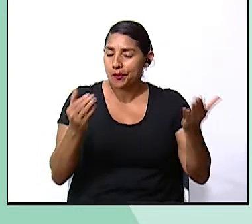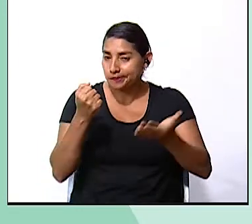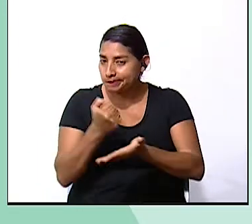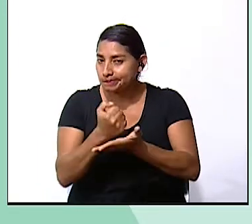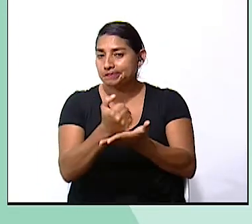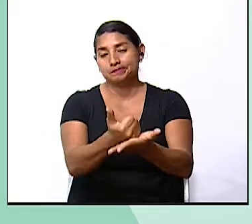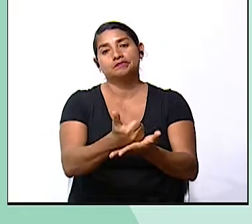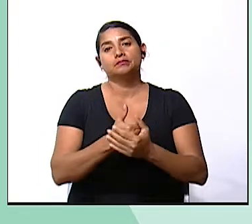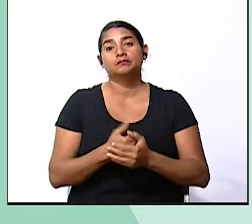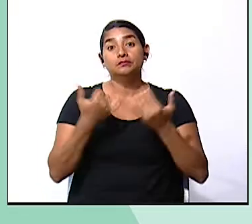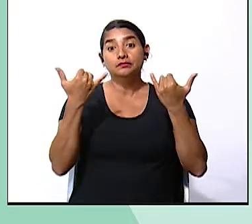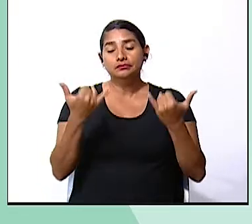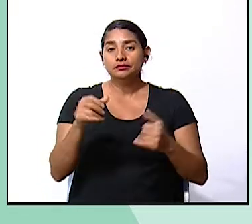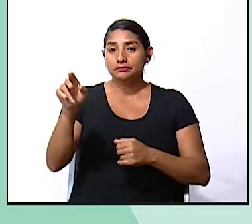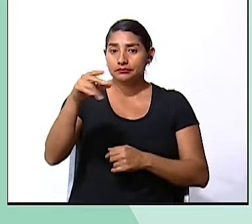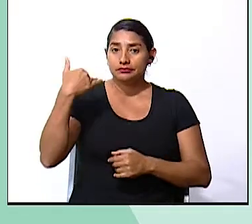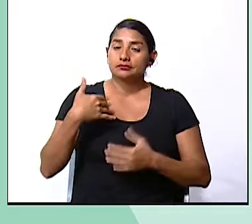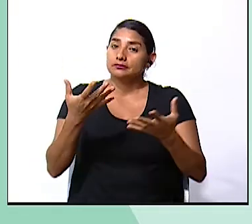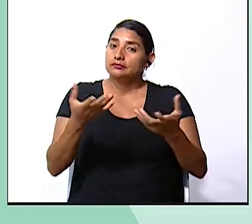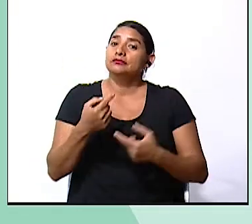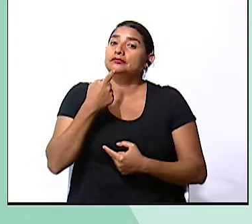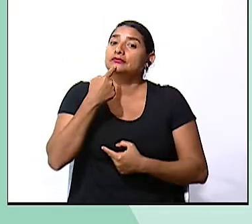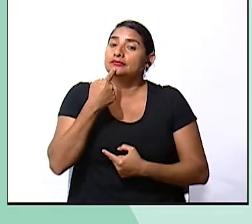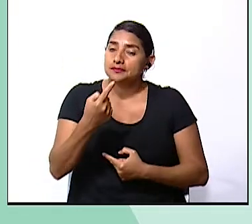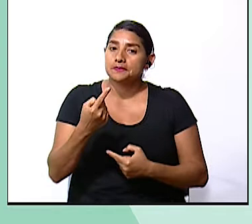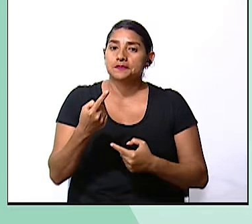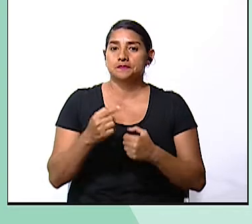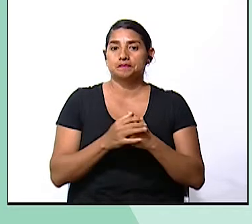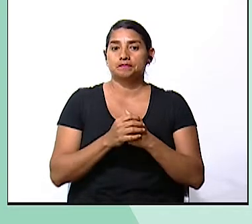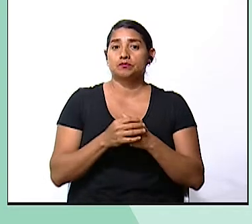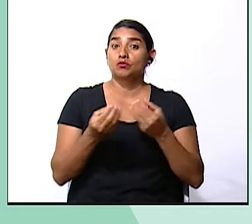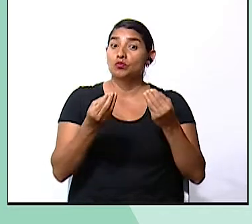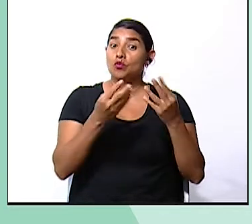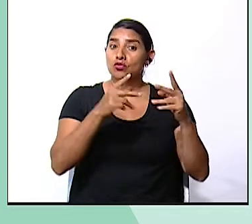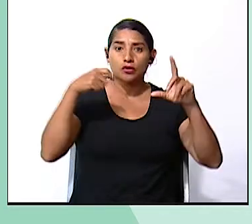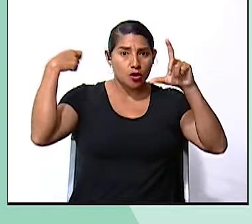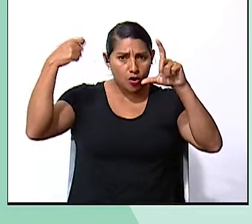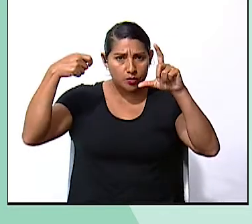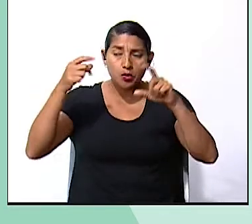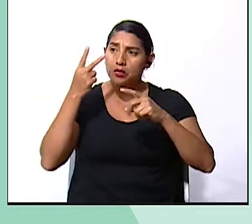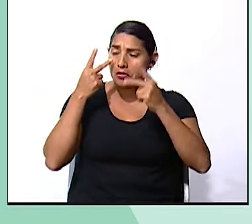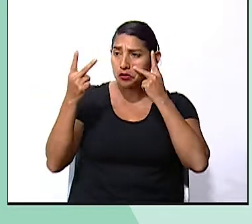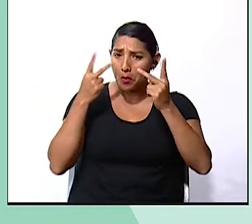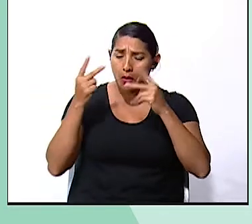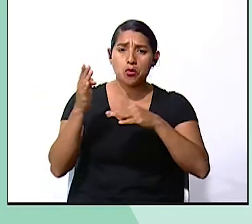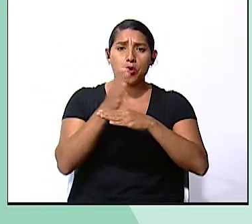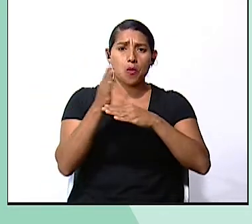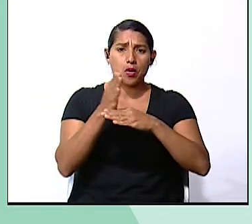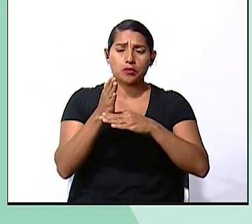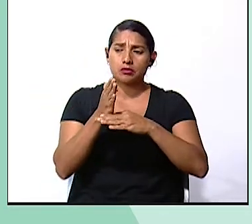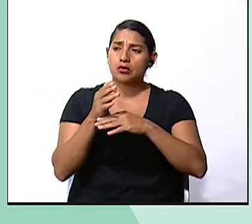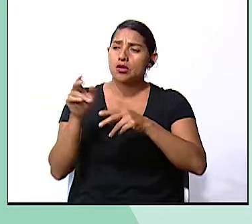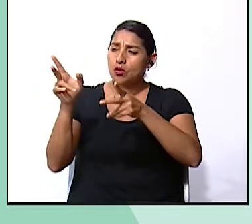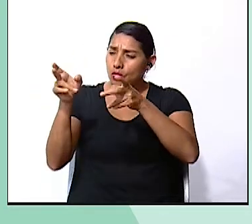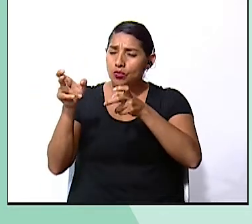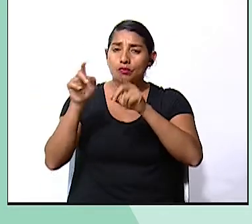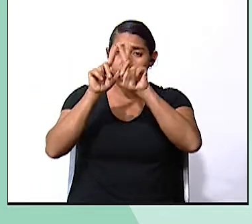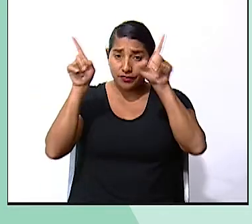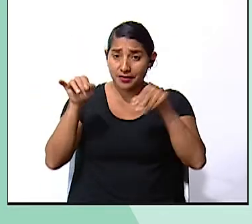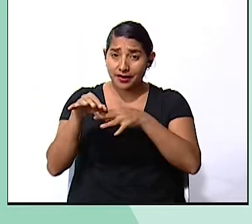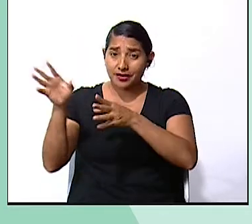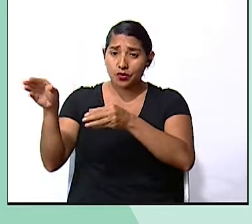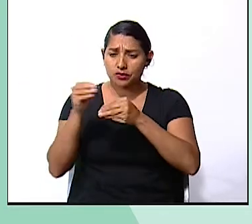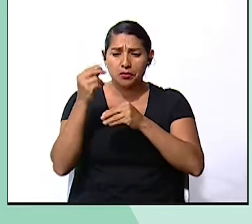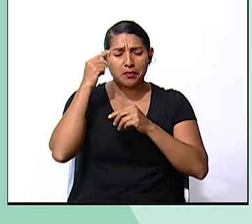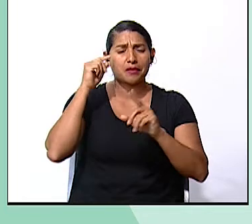Ahora, compañeros, quiero decirles también que muchos de los videos que vamos a ver aquí han sido tomados de internet